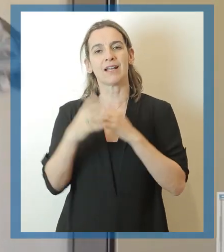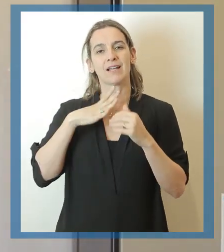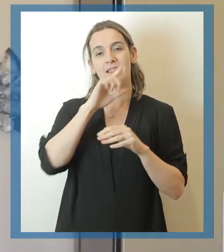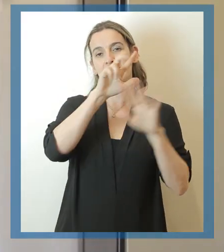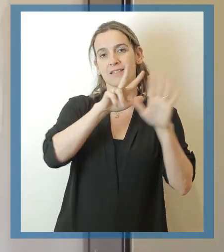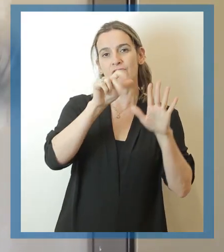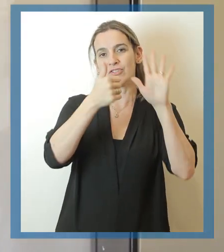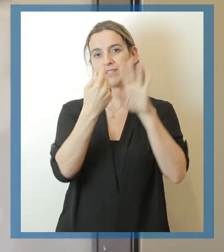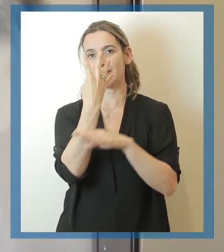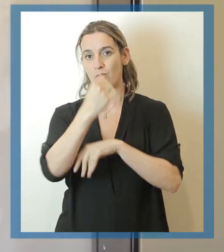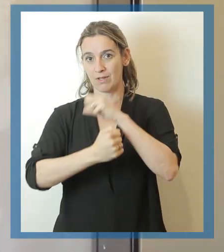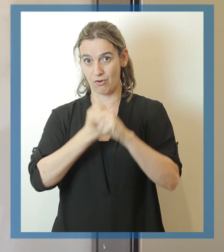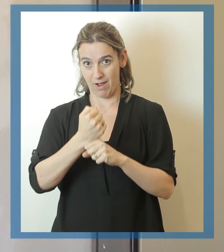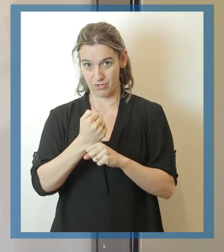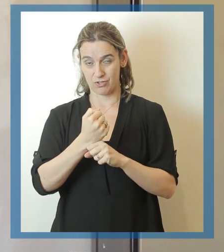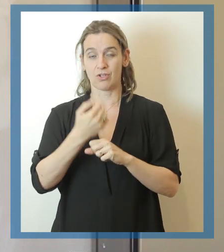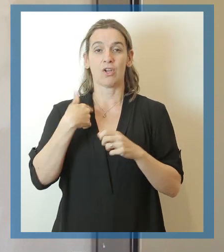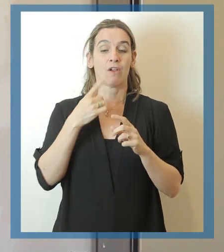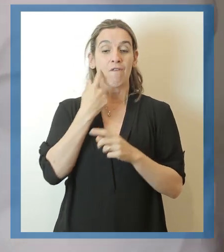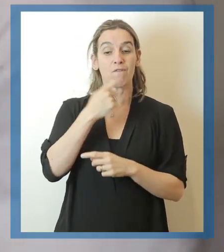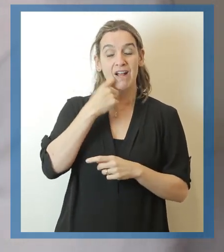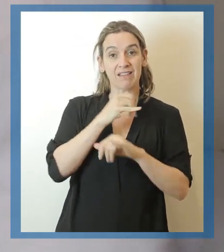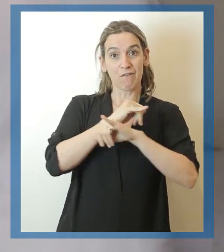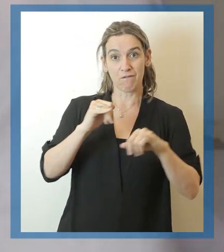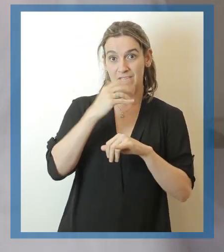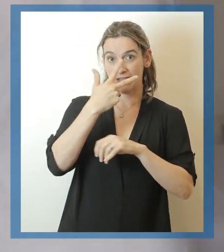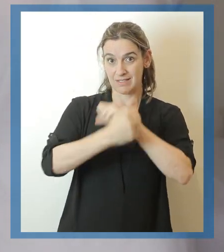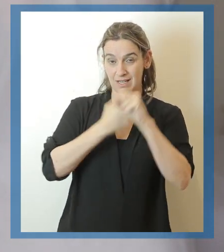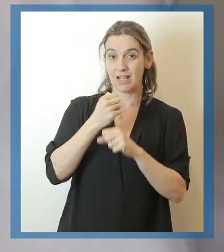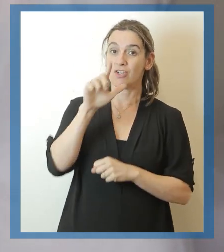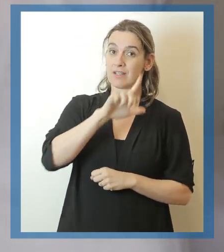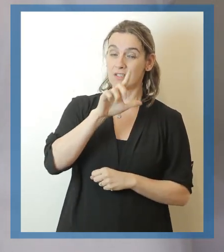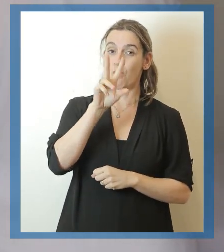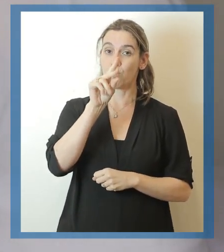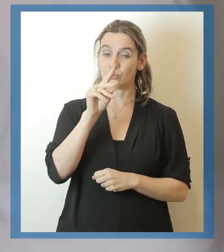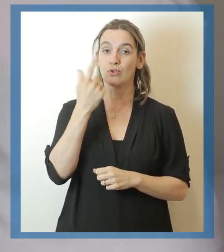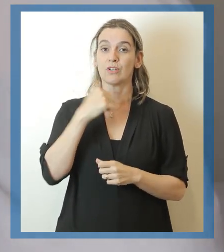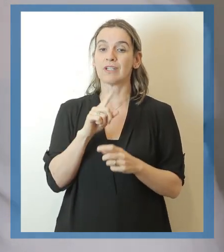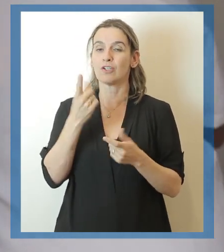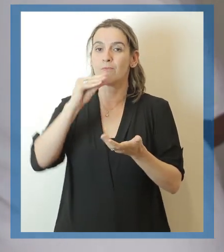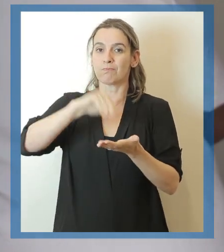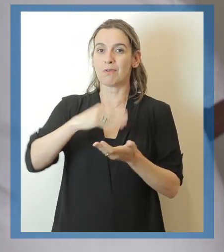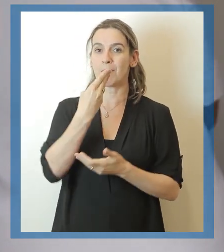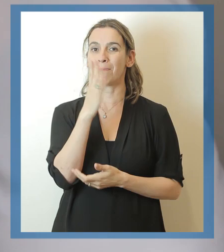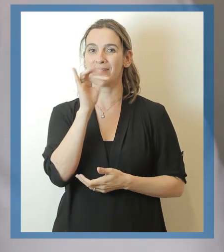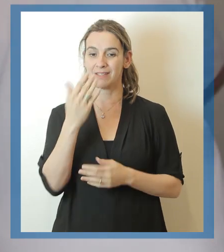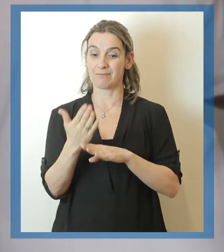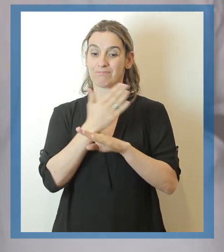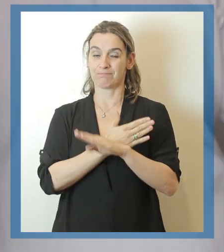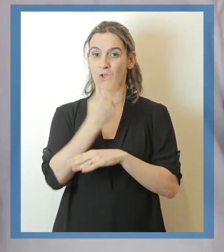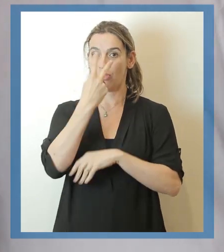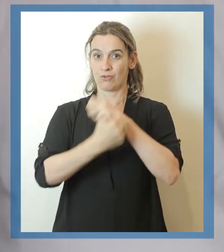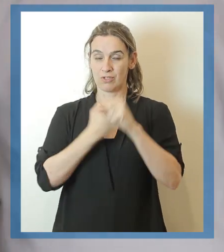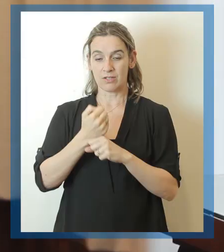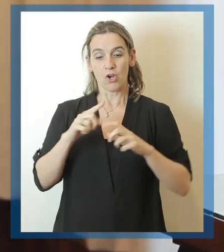tener entre 18 y 64 años, no haber terminado tercero de liceo o UTU y no tener aportes al BPS en los últimos